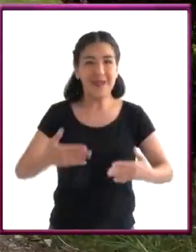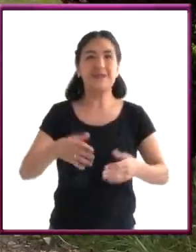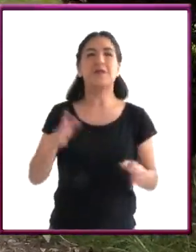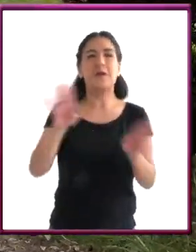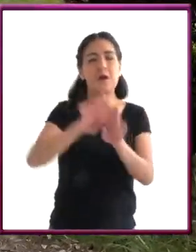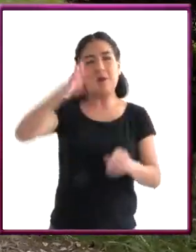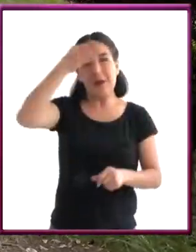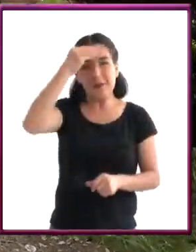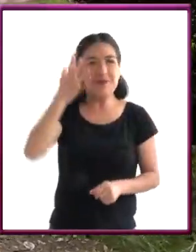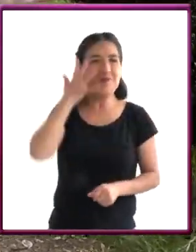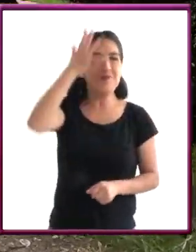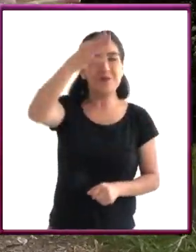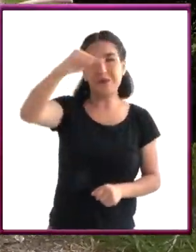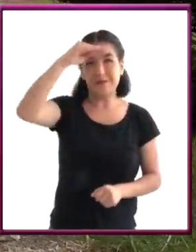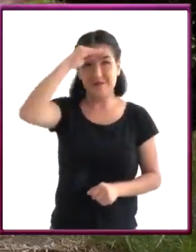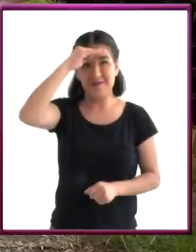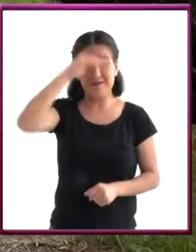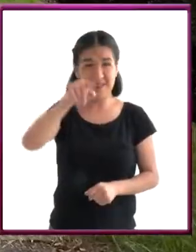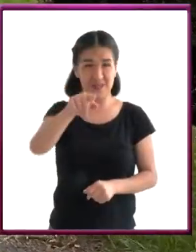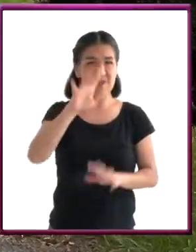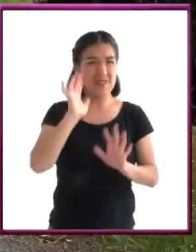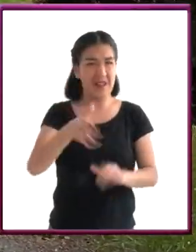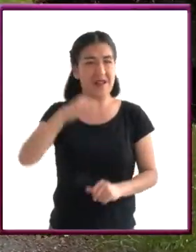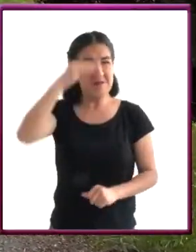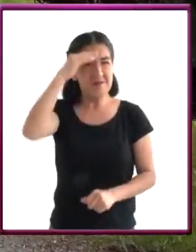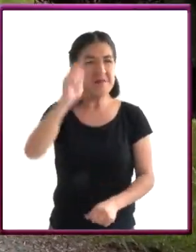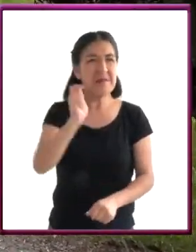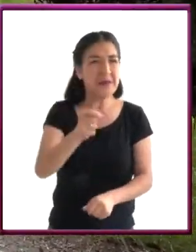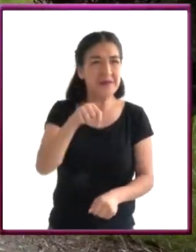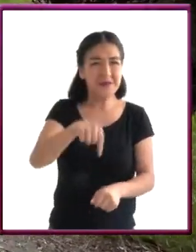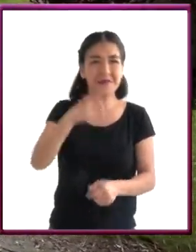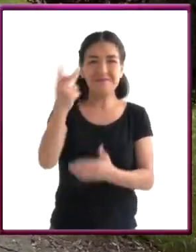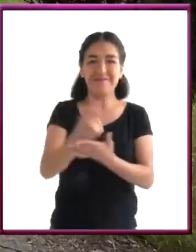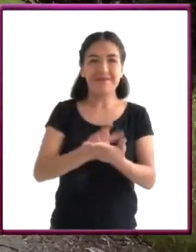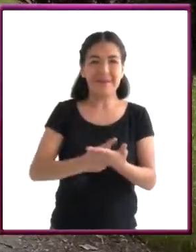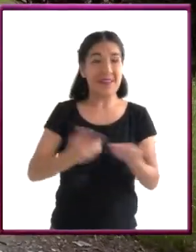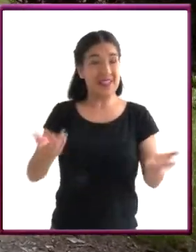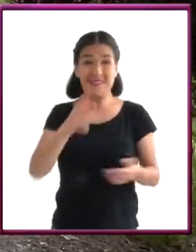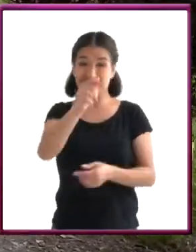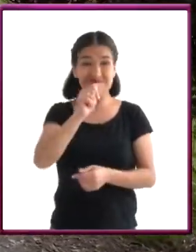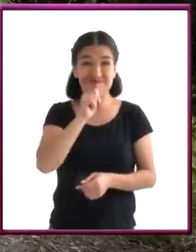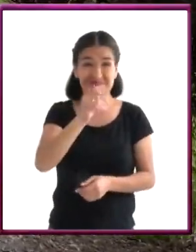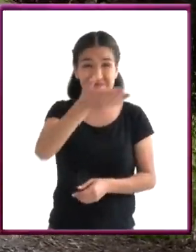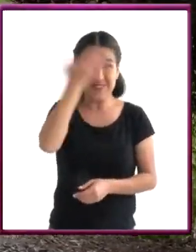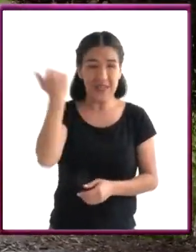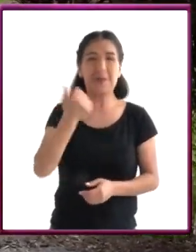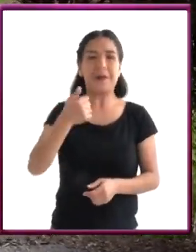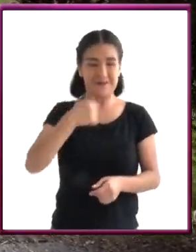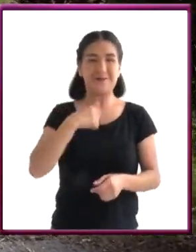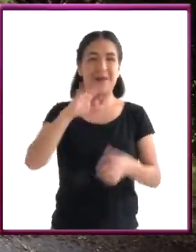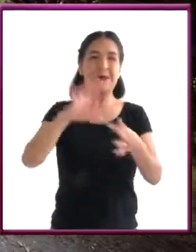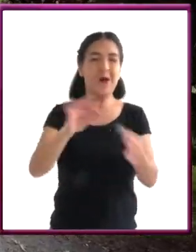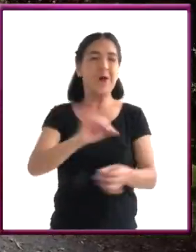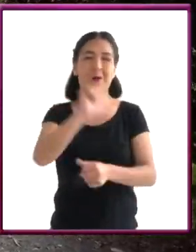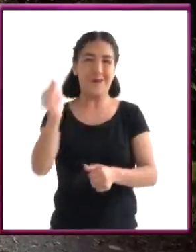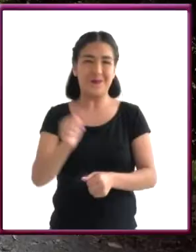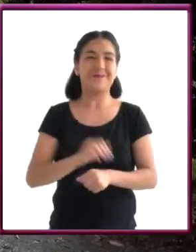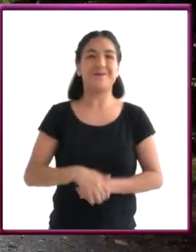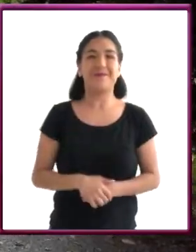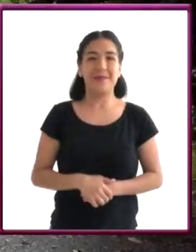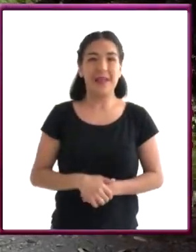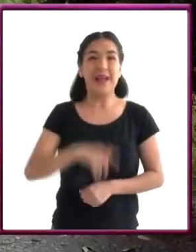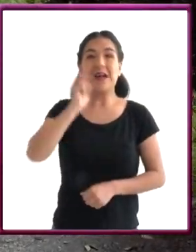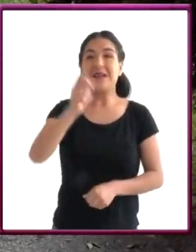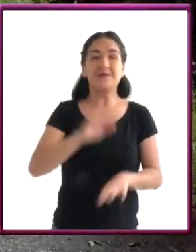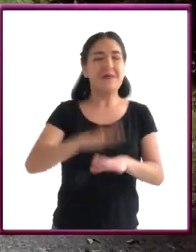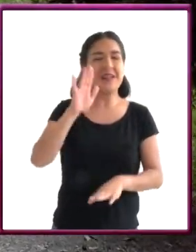futuro. ¿Ya adivinaste de qué se trata el programa de hoy? Si no has adivinado, te puedo adelantar otra pista. Es una